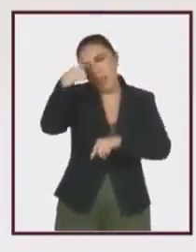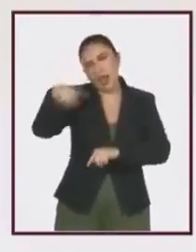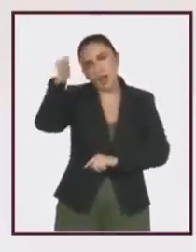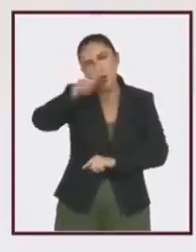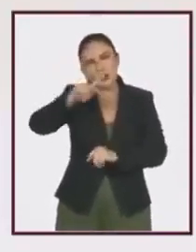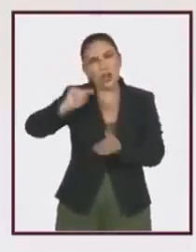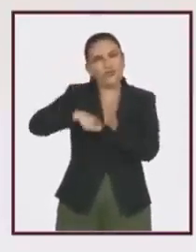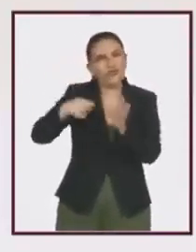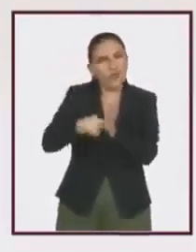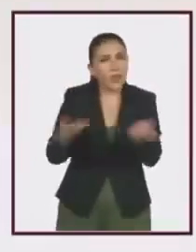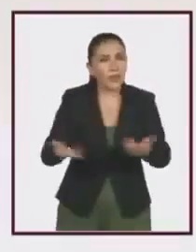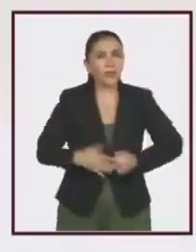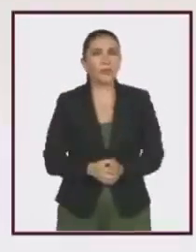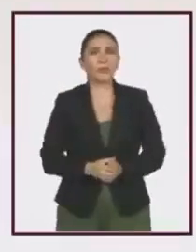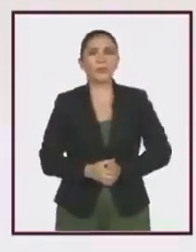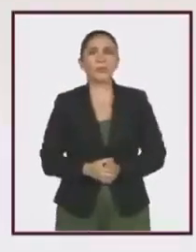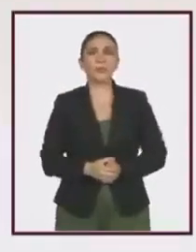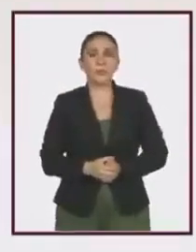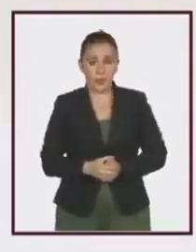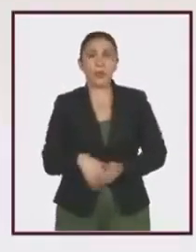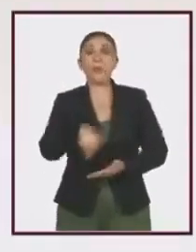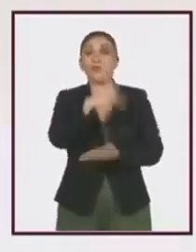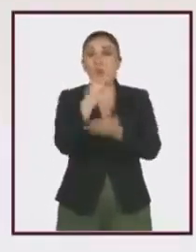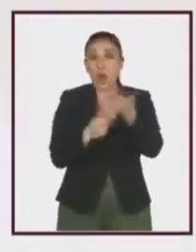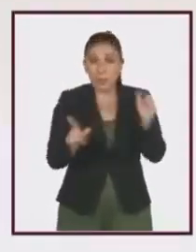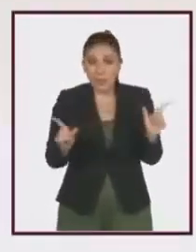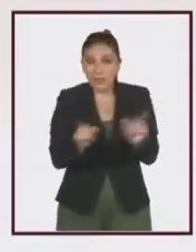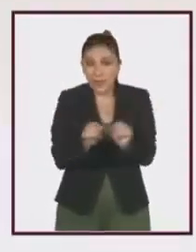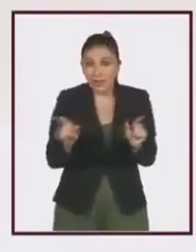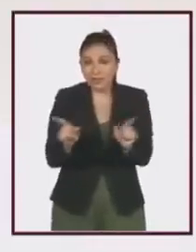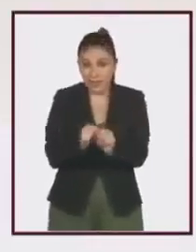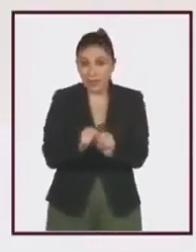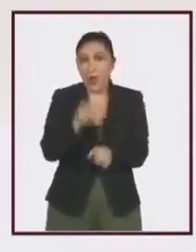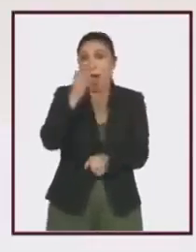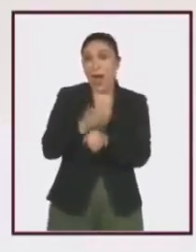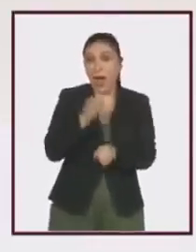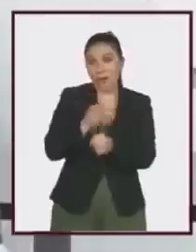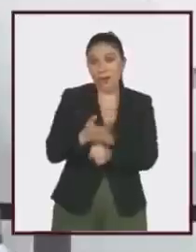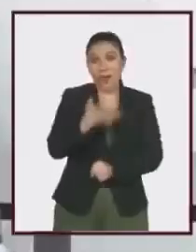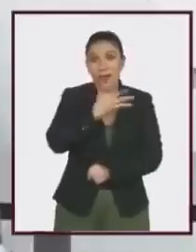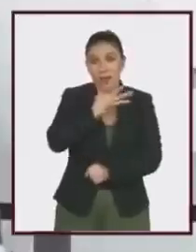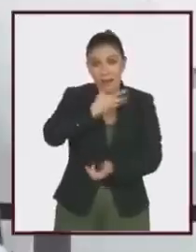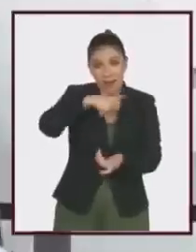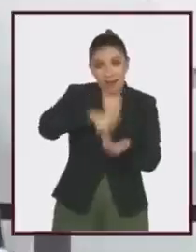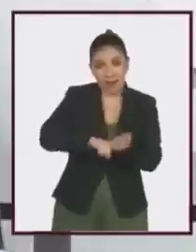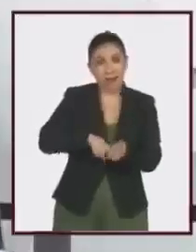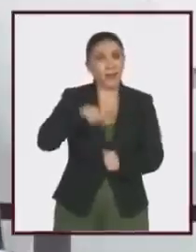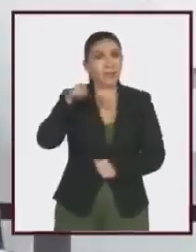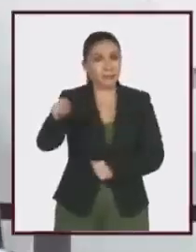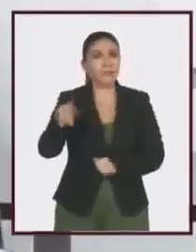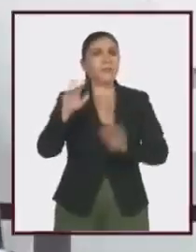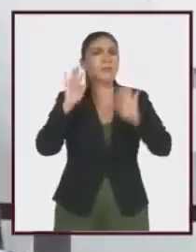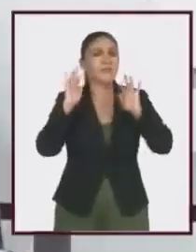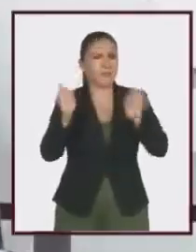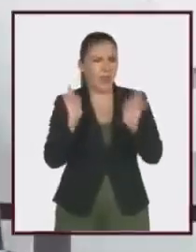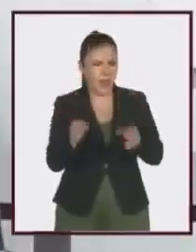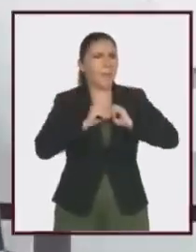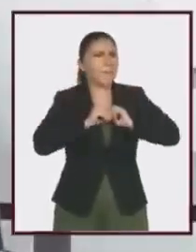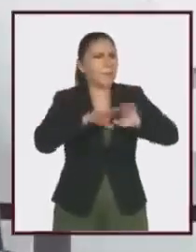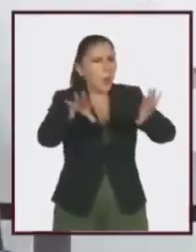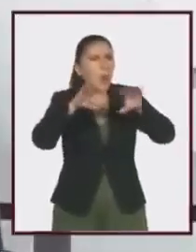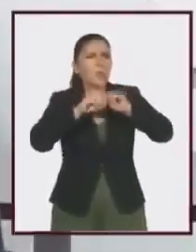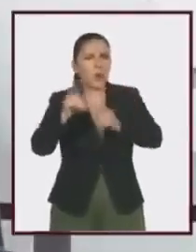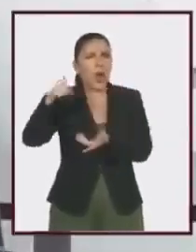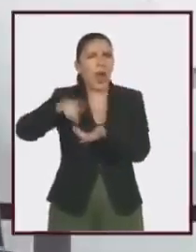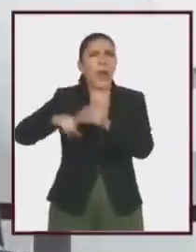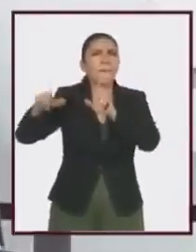Los programas sintéticos que actualmente están publicados en la